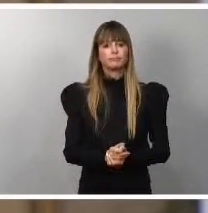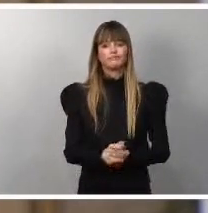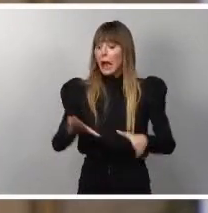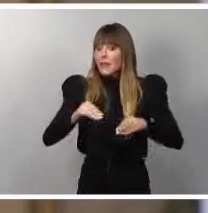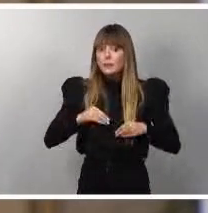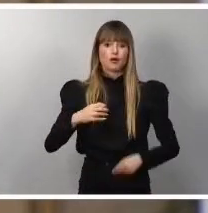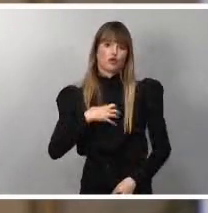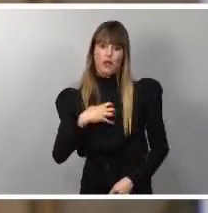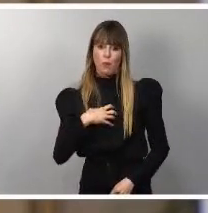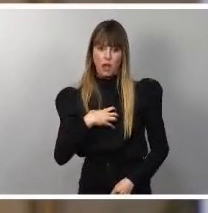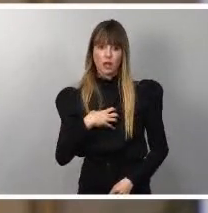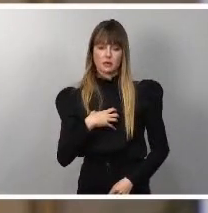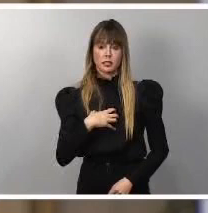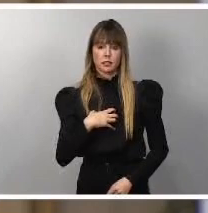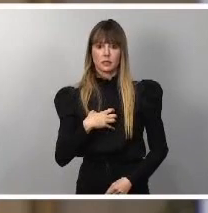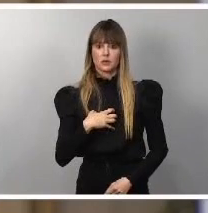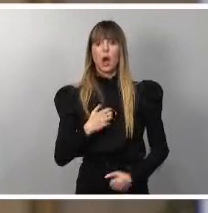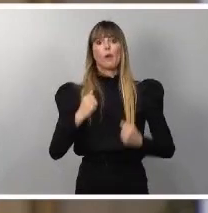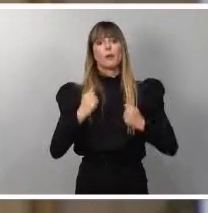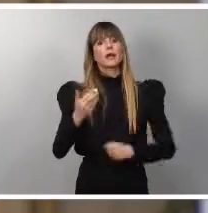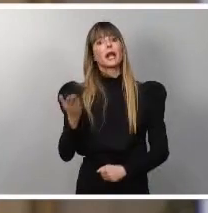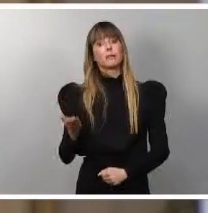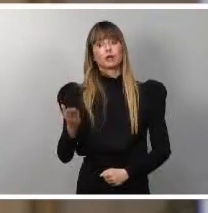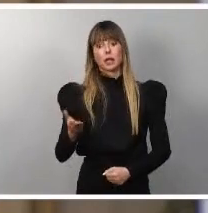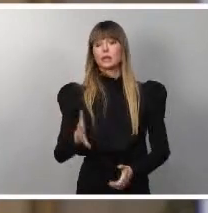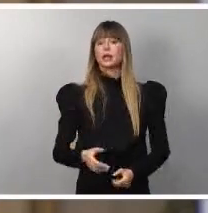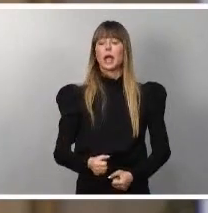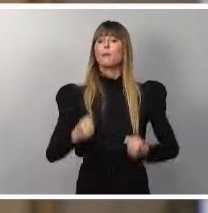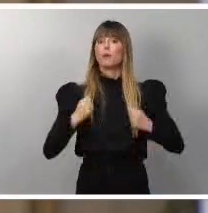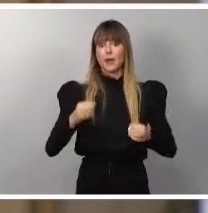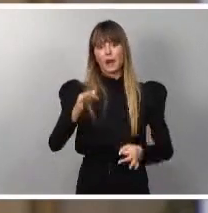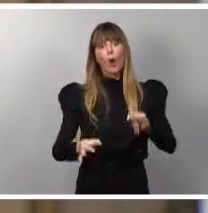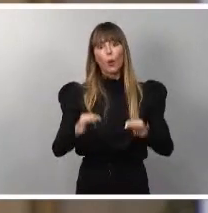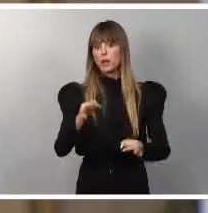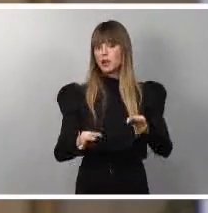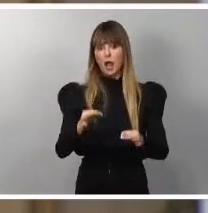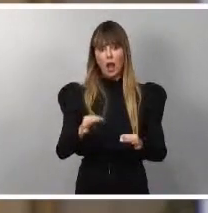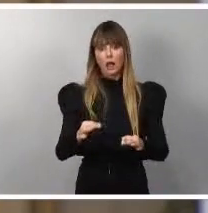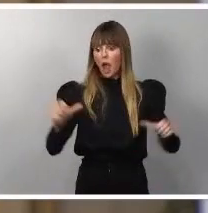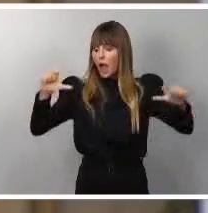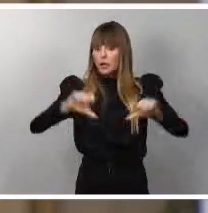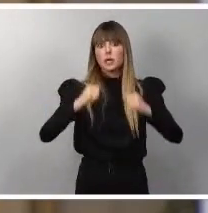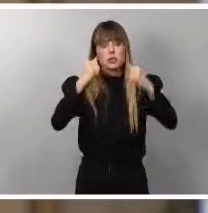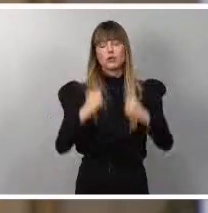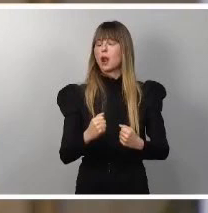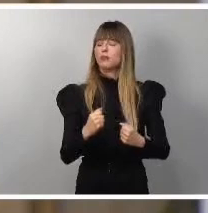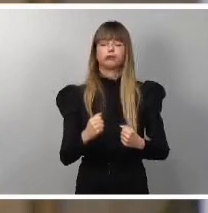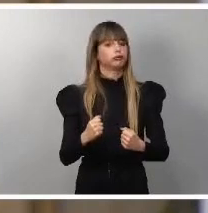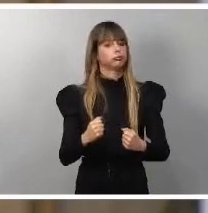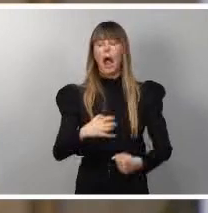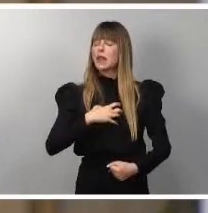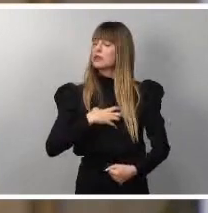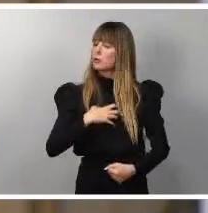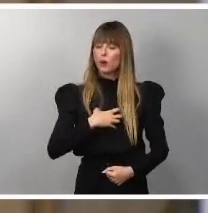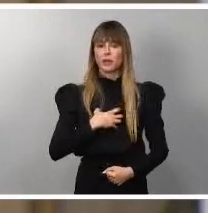asumible el que un poder tan importante como es el Poder Judicial en nuestro país viva una verdadera crisis institucional, derivada de un